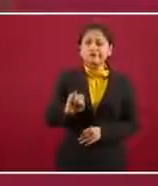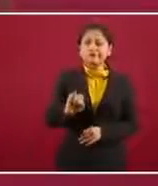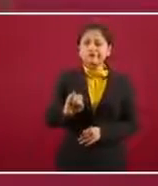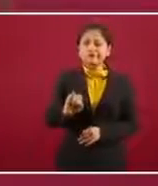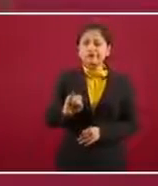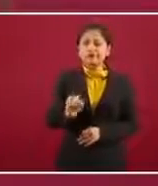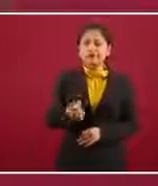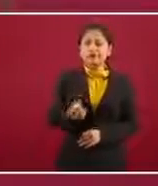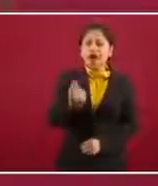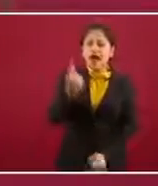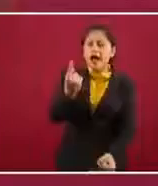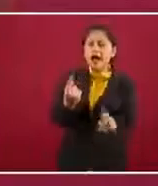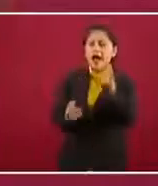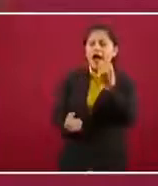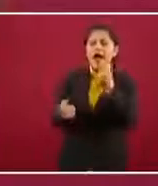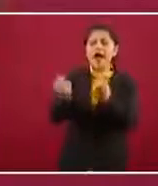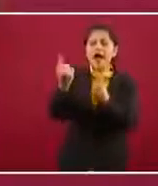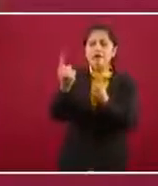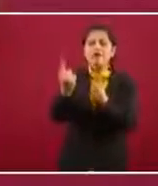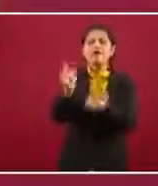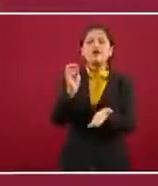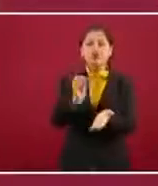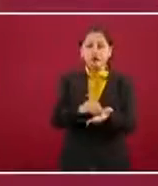en el almanaque